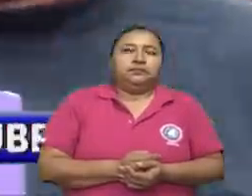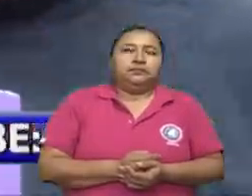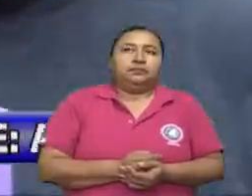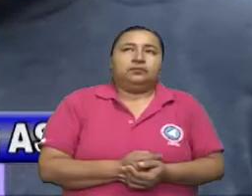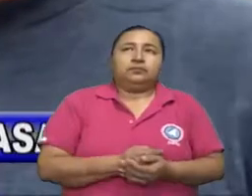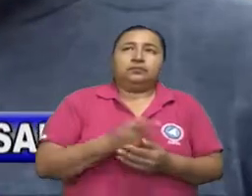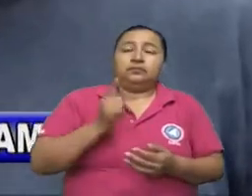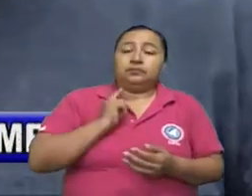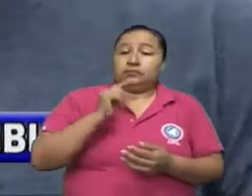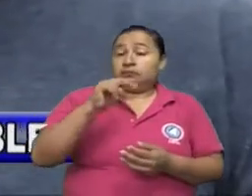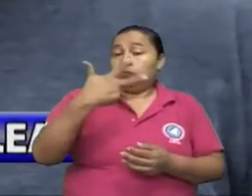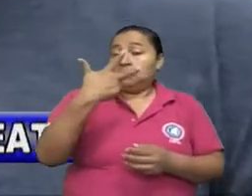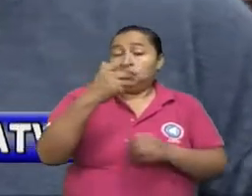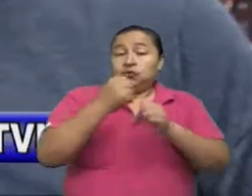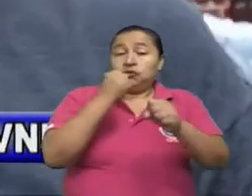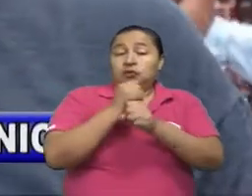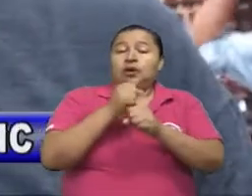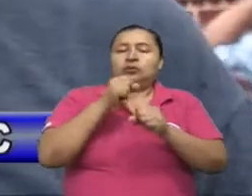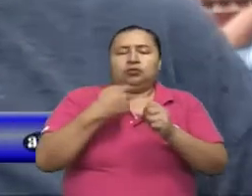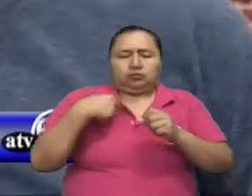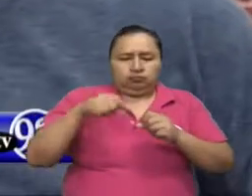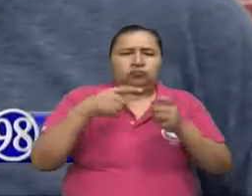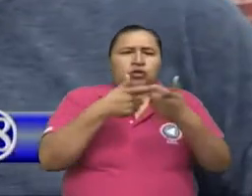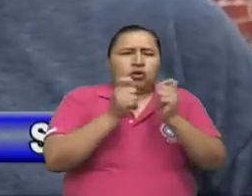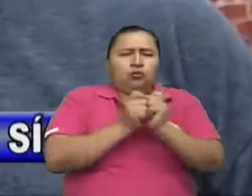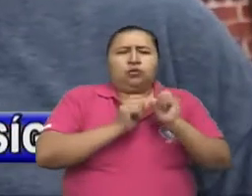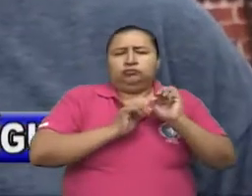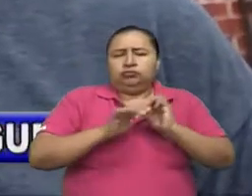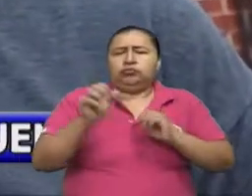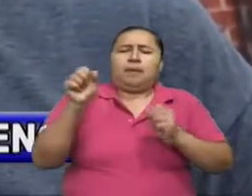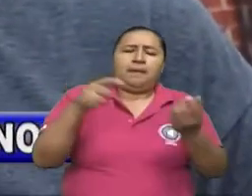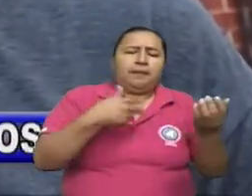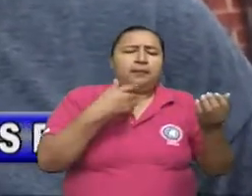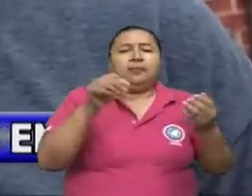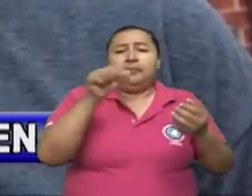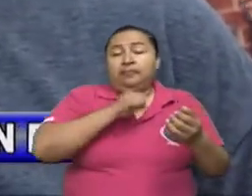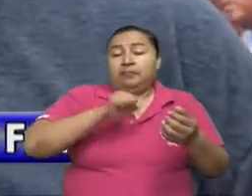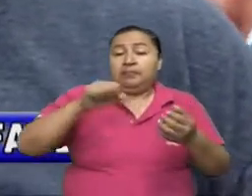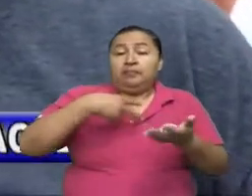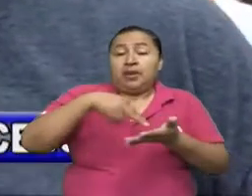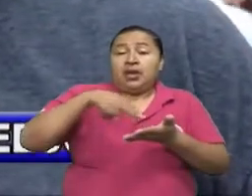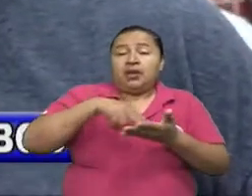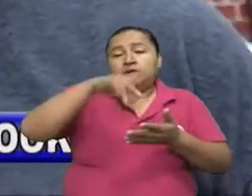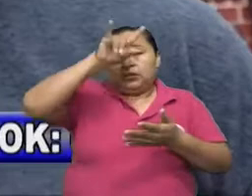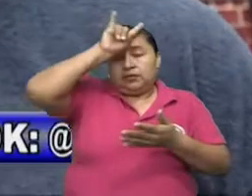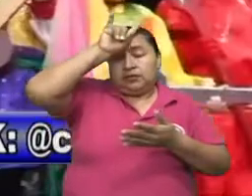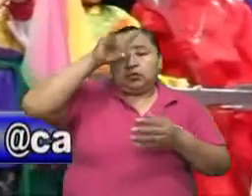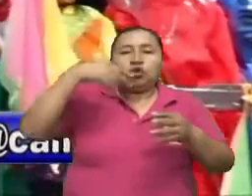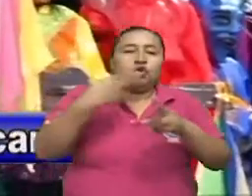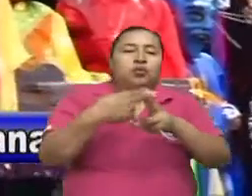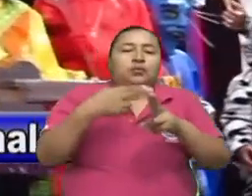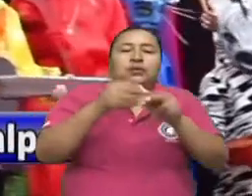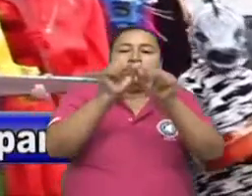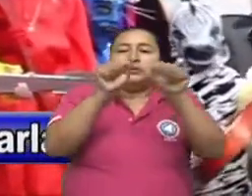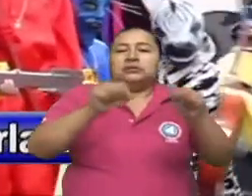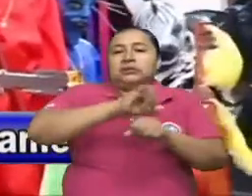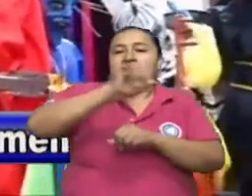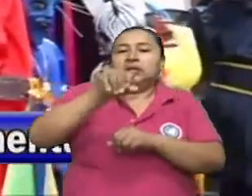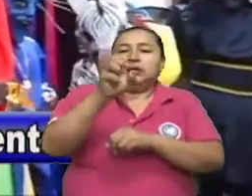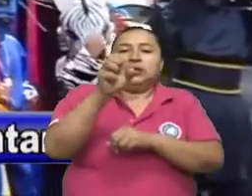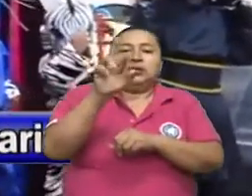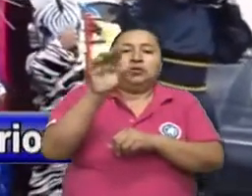Tenemos 8 años de salir en este grupo de baile de los diablitos, se llama San Jerónimo. Y con esta ella